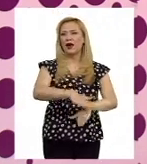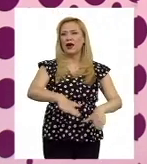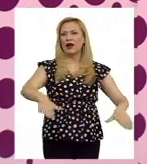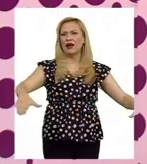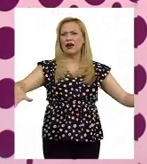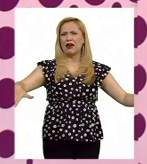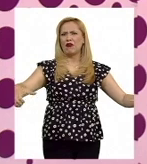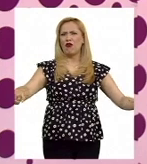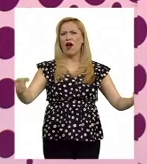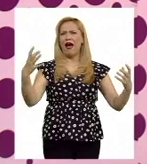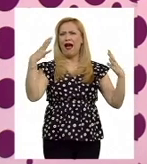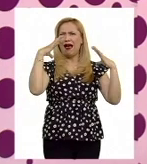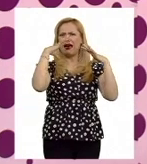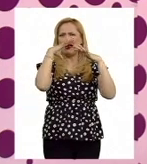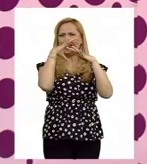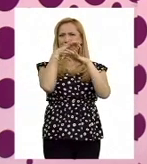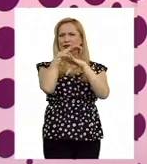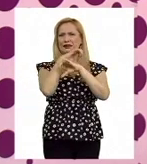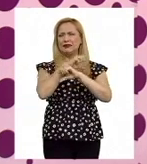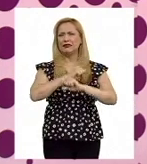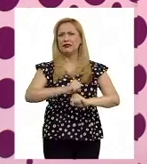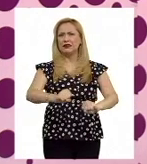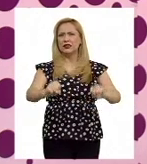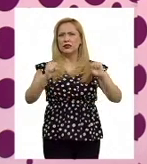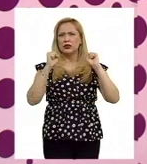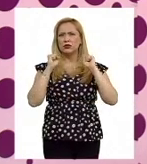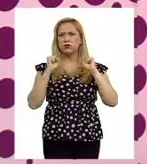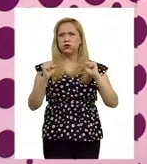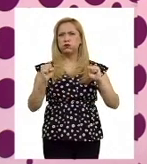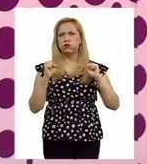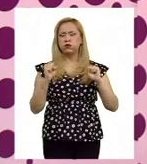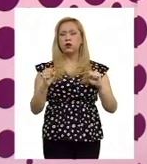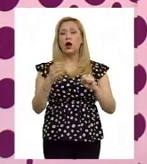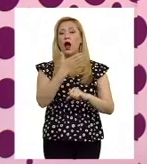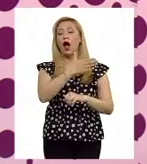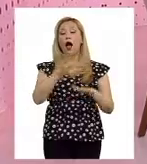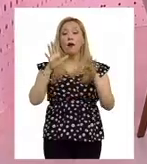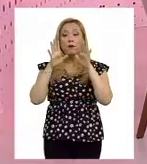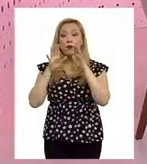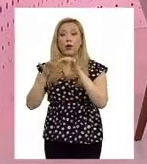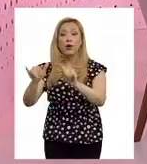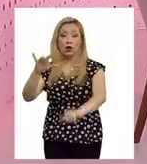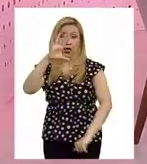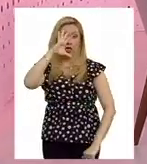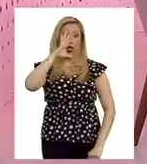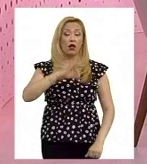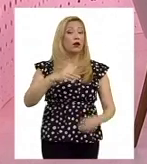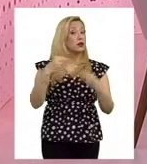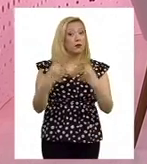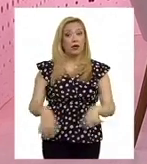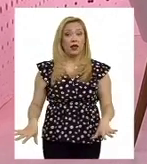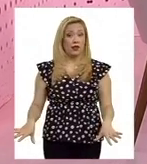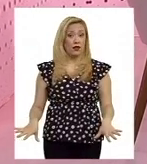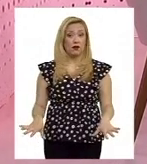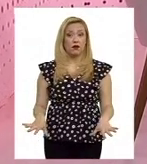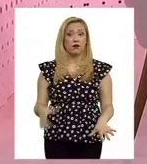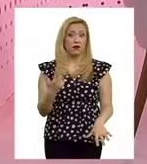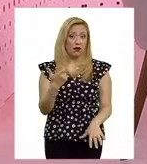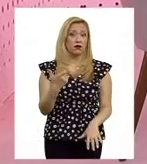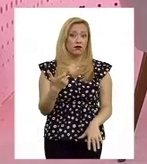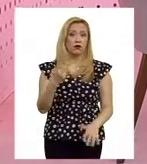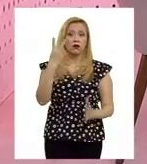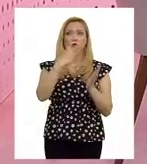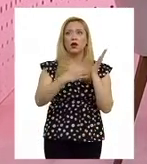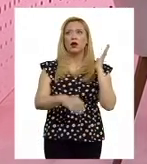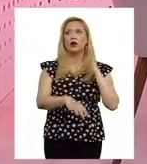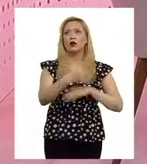impacta este nivel de aridez en los rendimientos agropecuarios. Recientemente, entre 2014